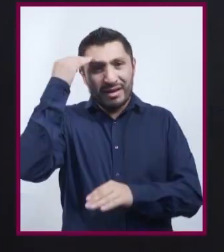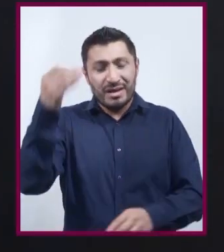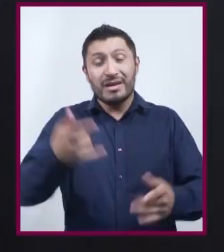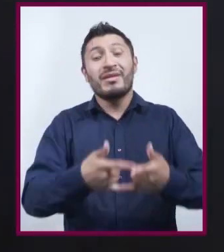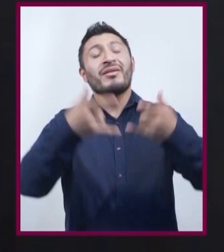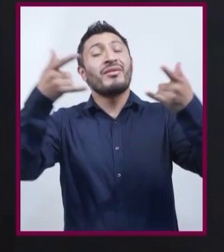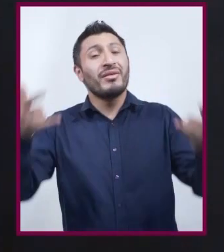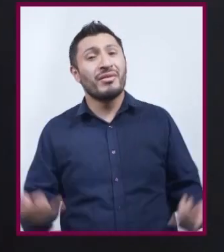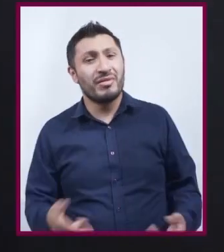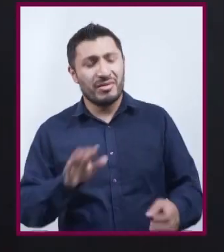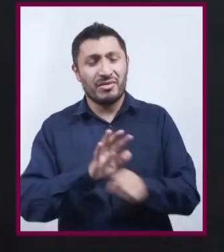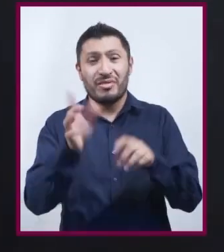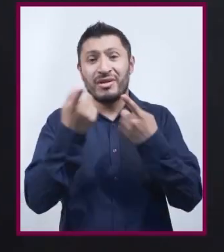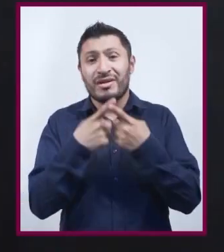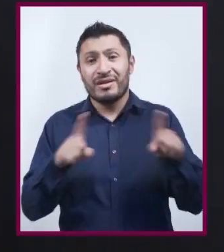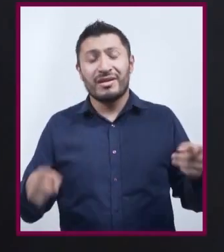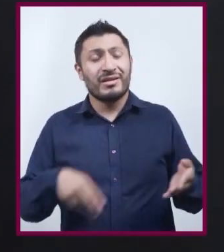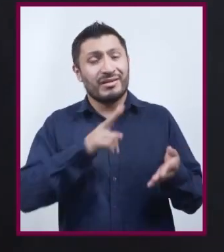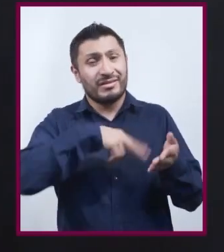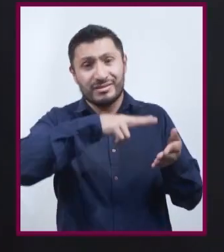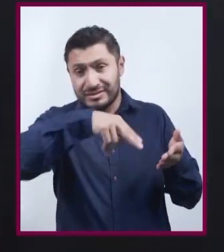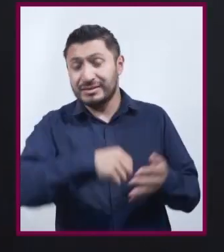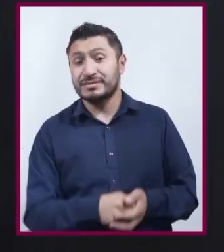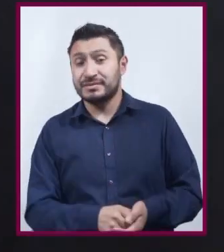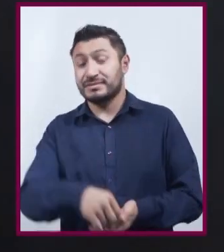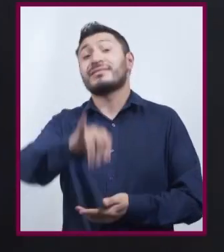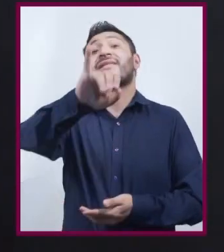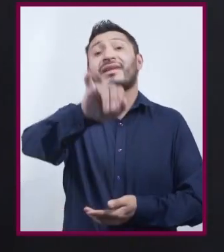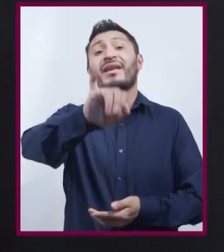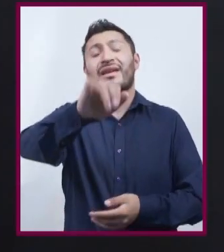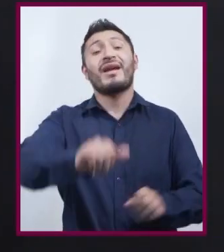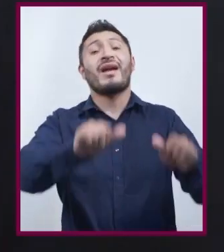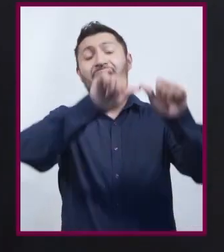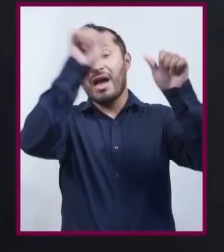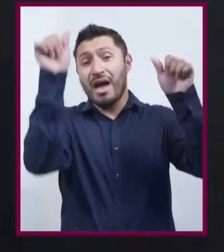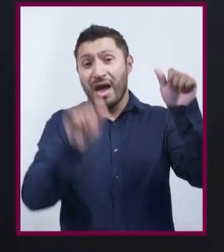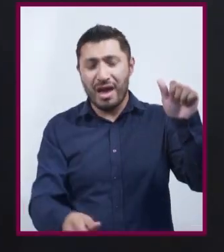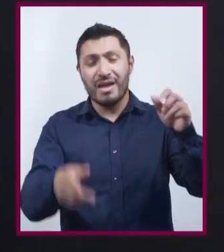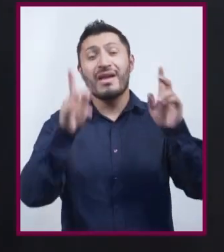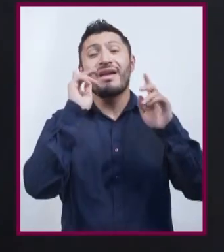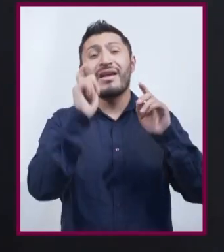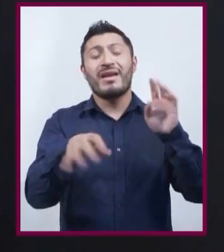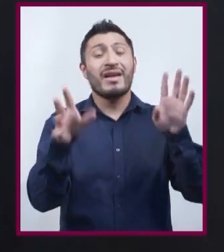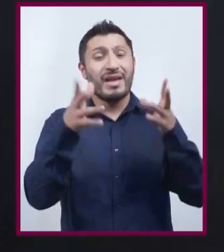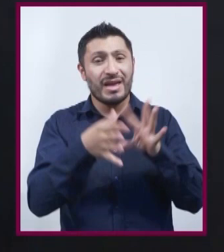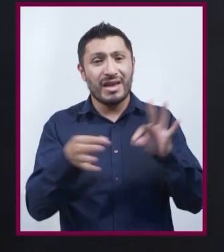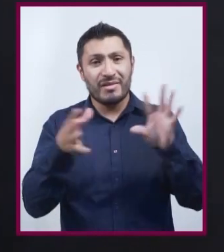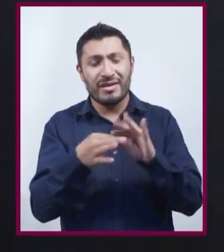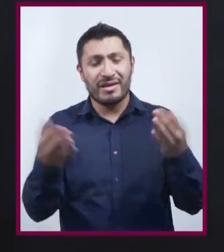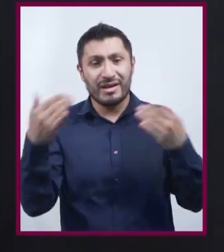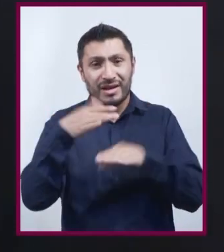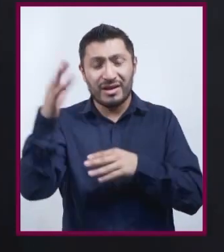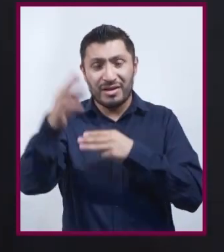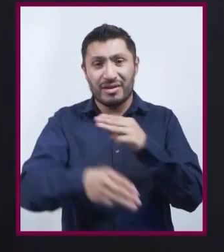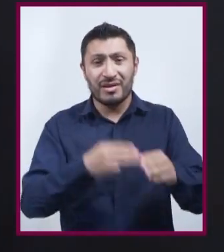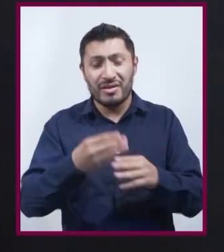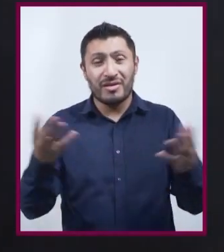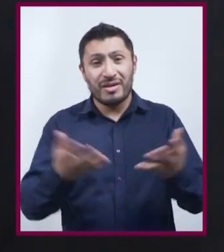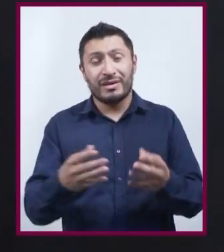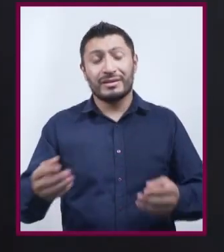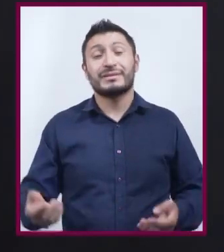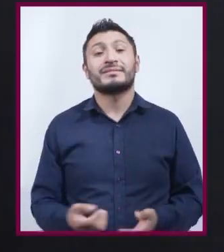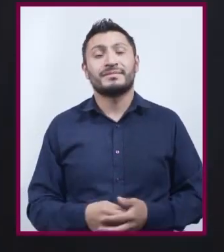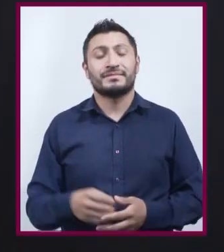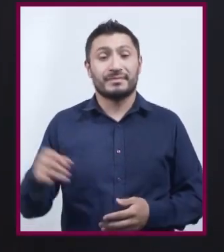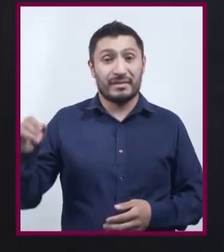ubicar y entender aspectos de momento histórico en el que se desarrolló la obra. Es cierto, el arte nos habla del mundo en el